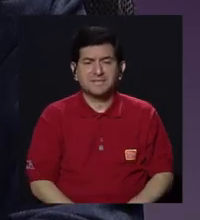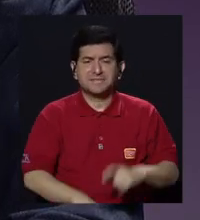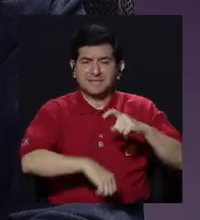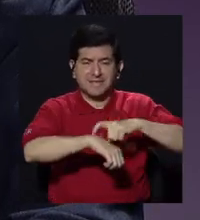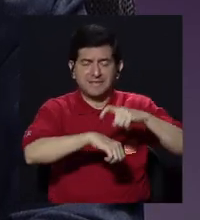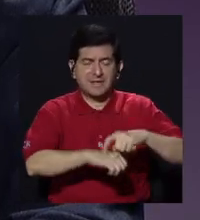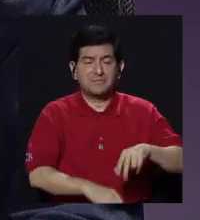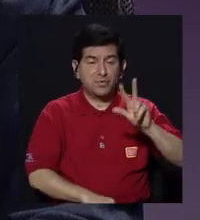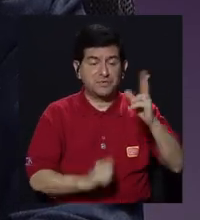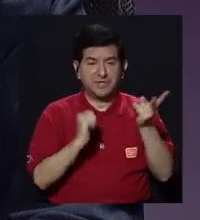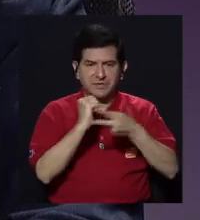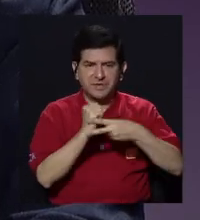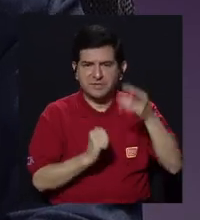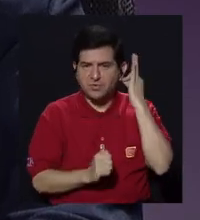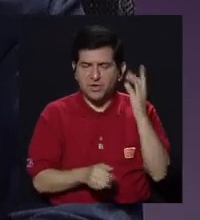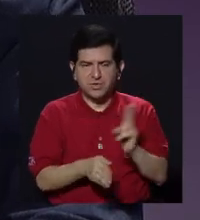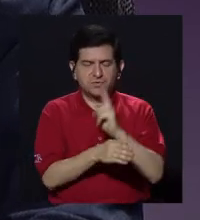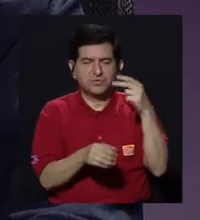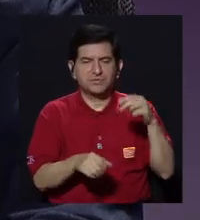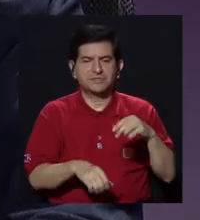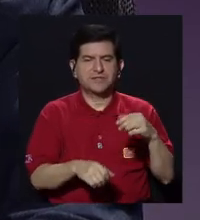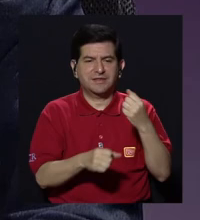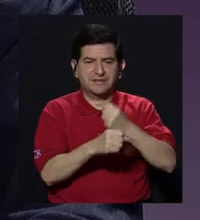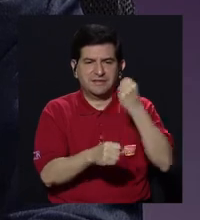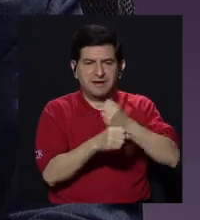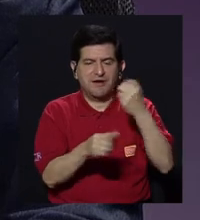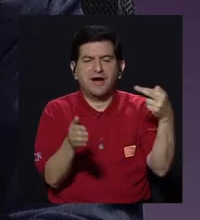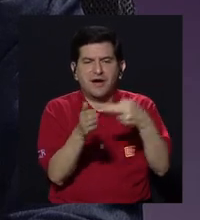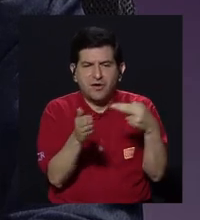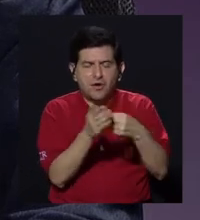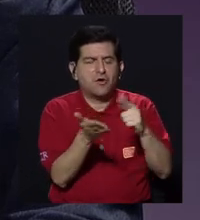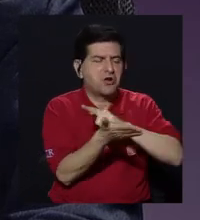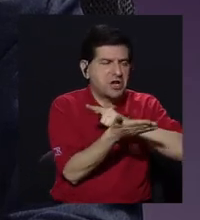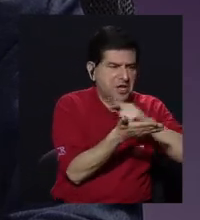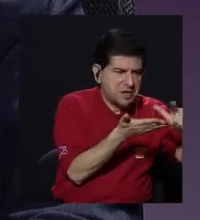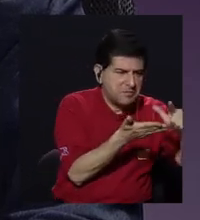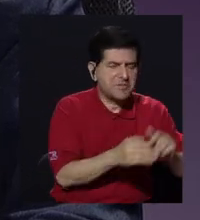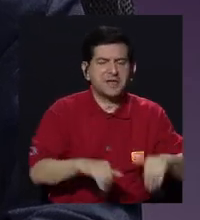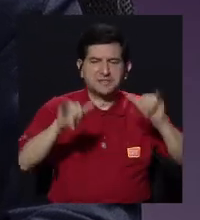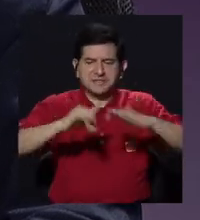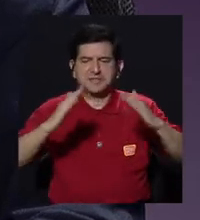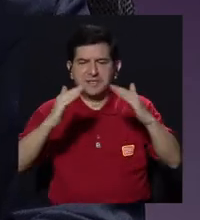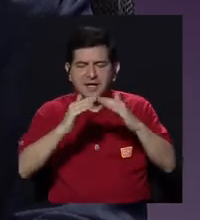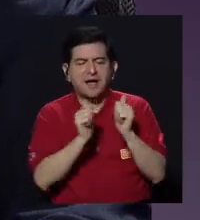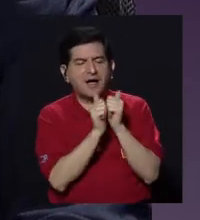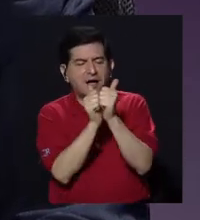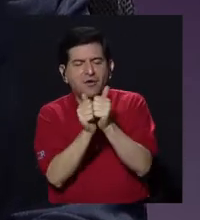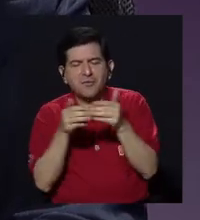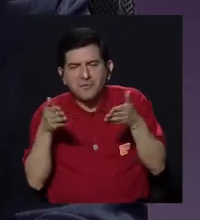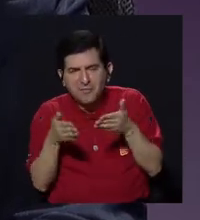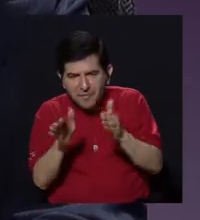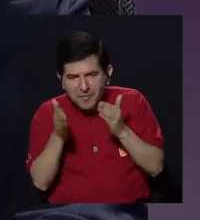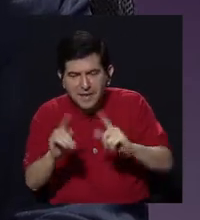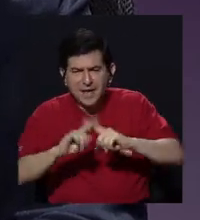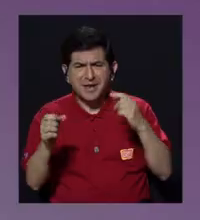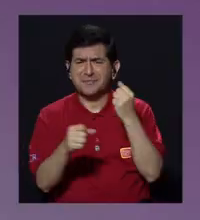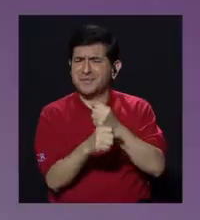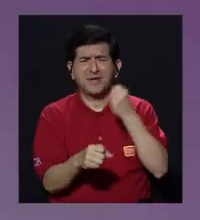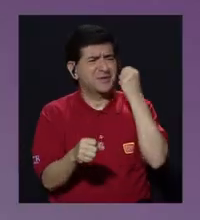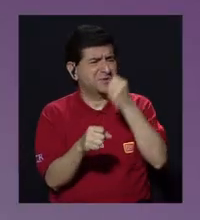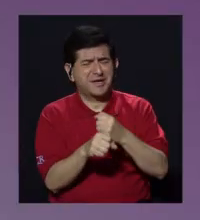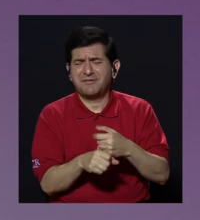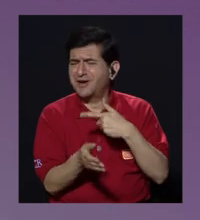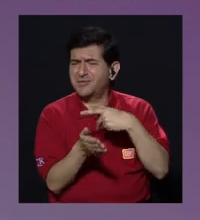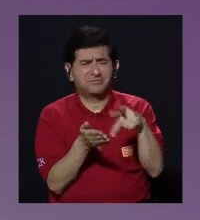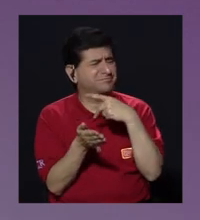para el trabajo reproductivo, que es limpiar, estar en la casa, acompañar a los hijos, etcétera, pero es un trabajo que no es remunerado. En el